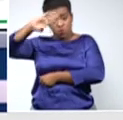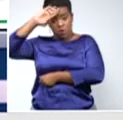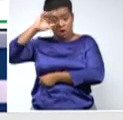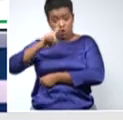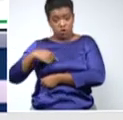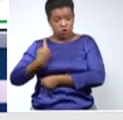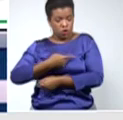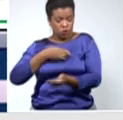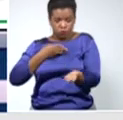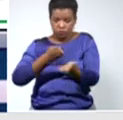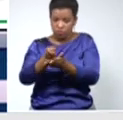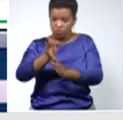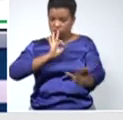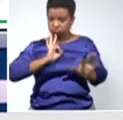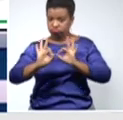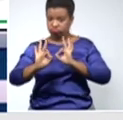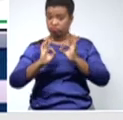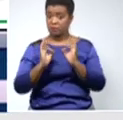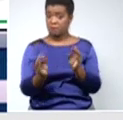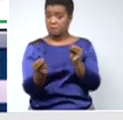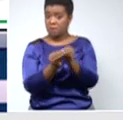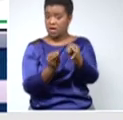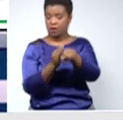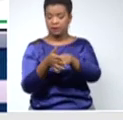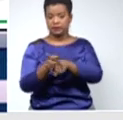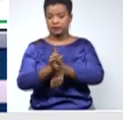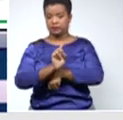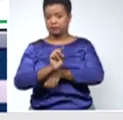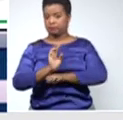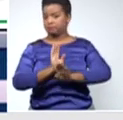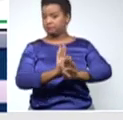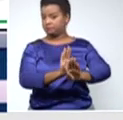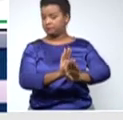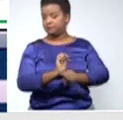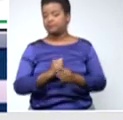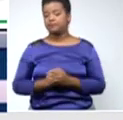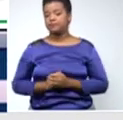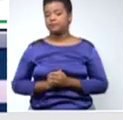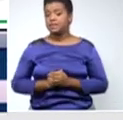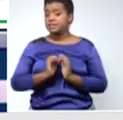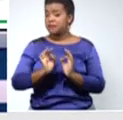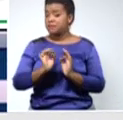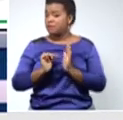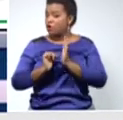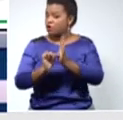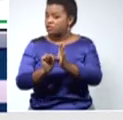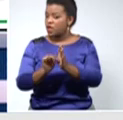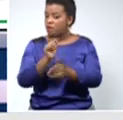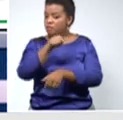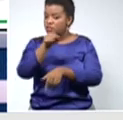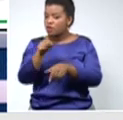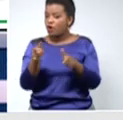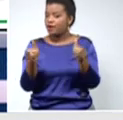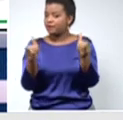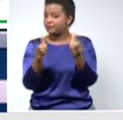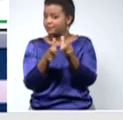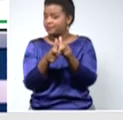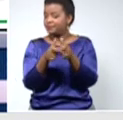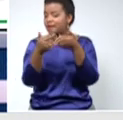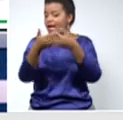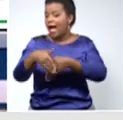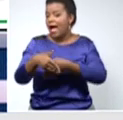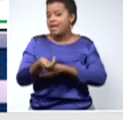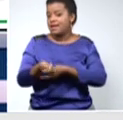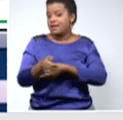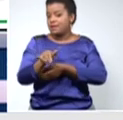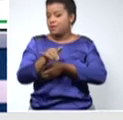continuamos cuidando para no infectarnos de la COVID-19. El llamado siempre a esa minoría que ha perdido y pierde la percepción